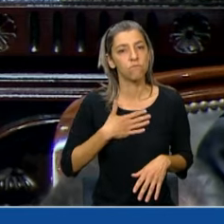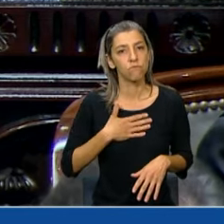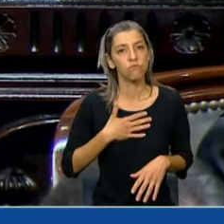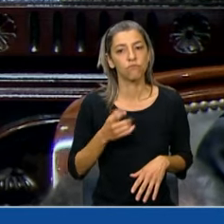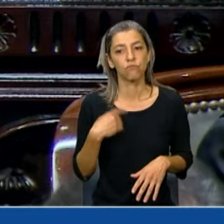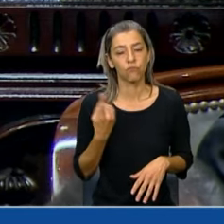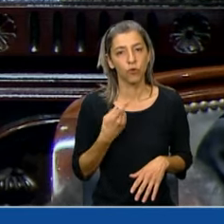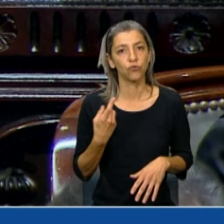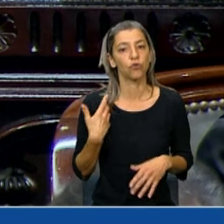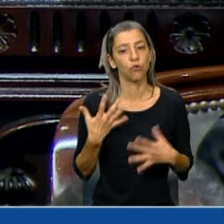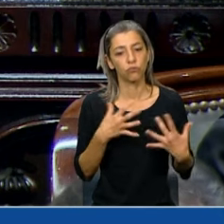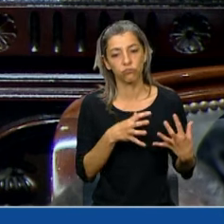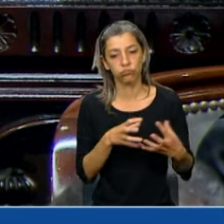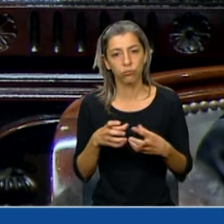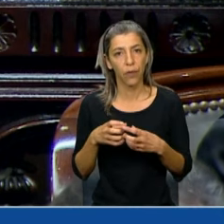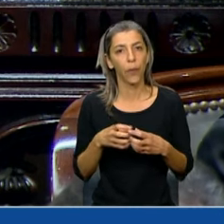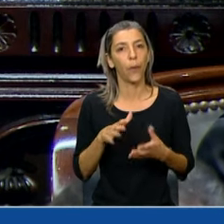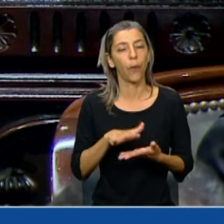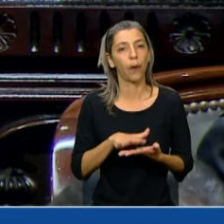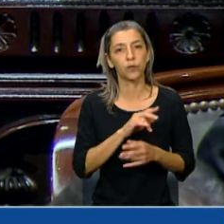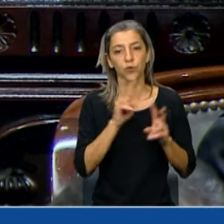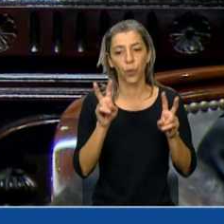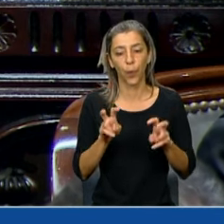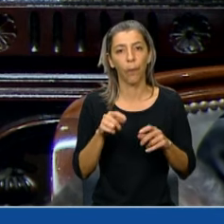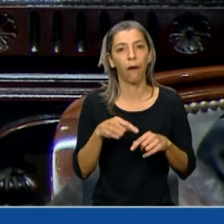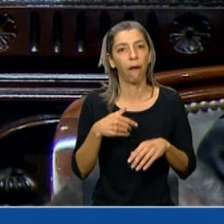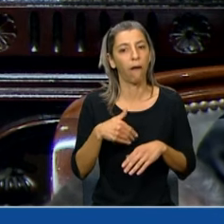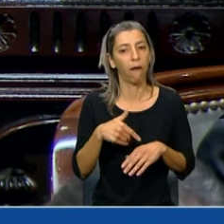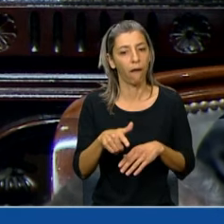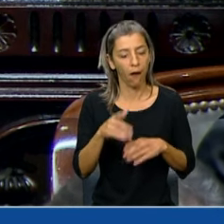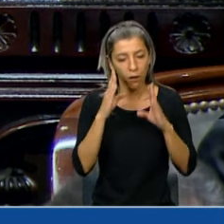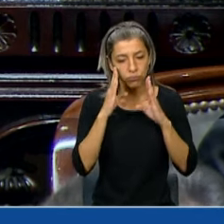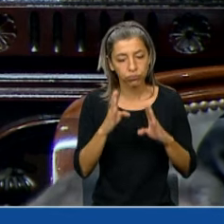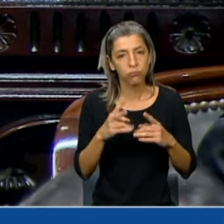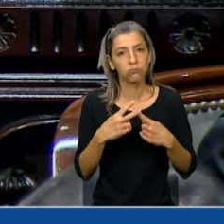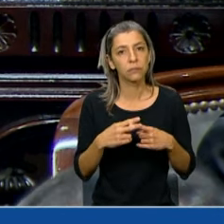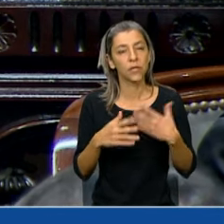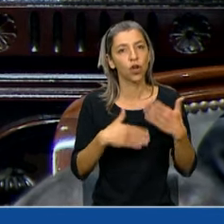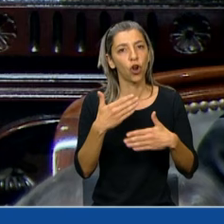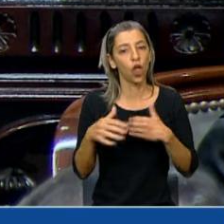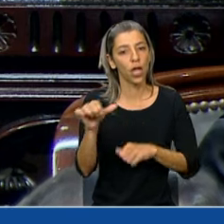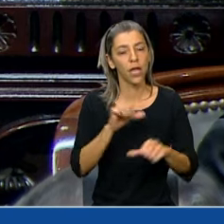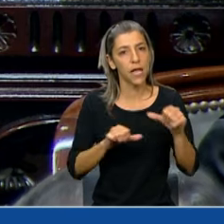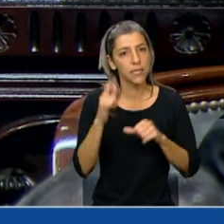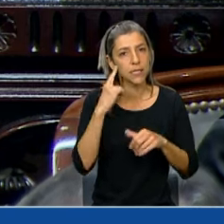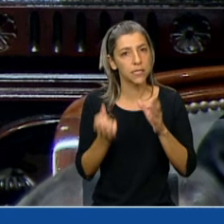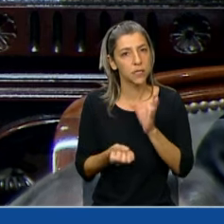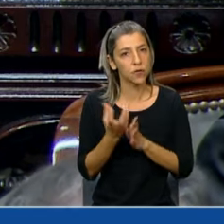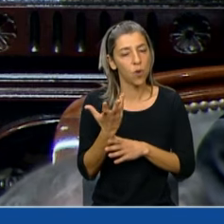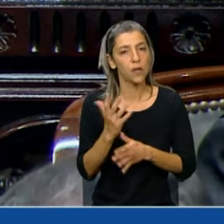el rol de la innovación de la ciencia y de la tecnología como motor del